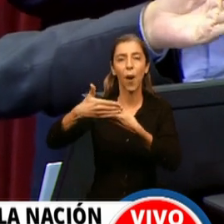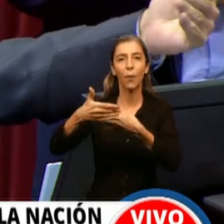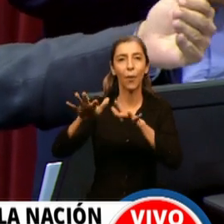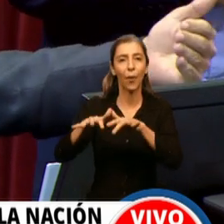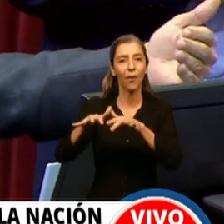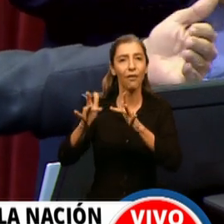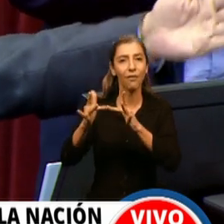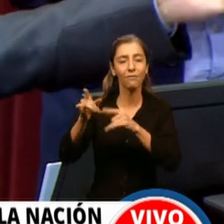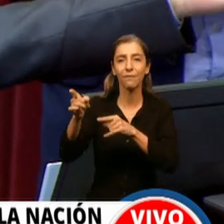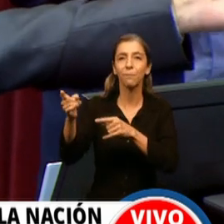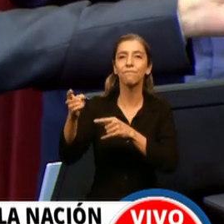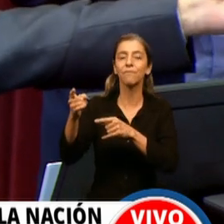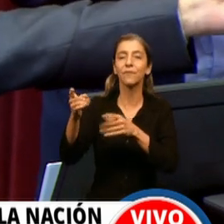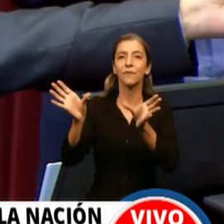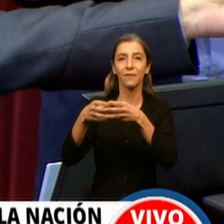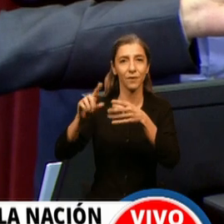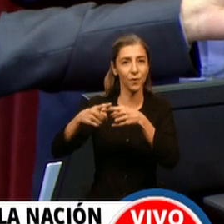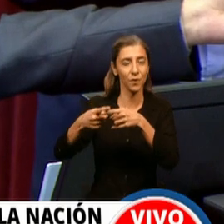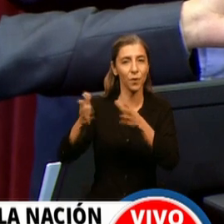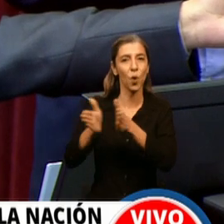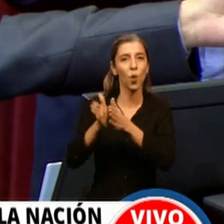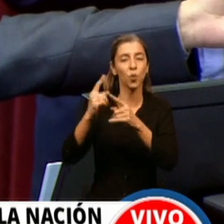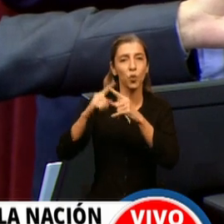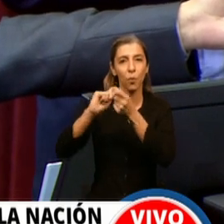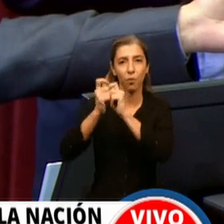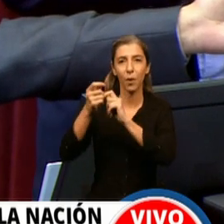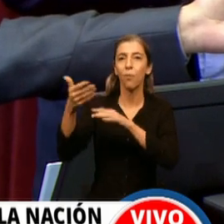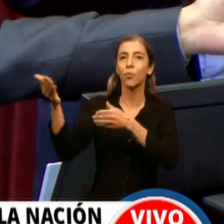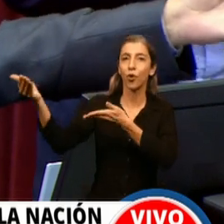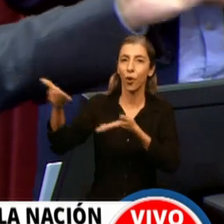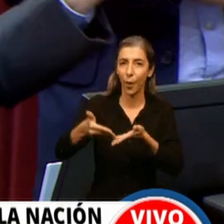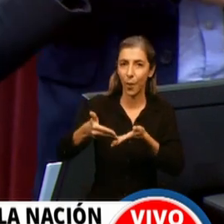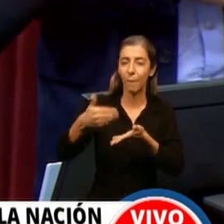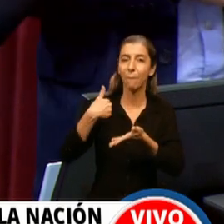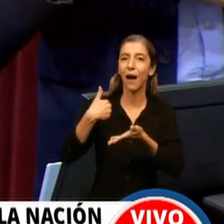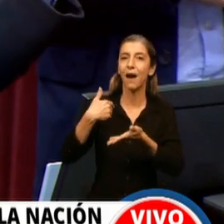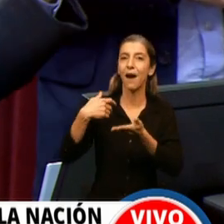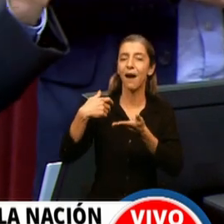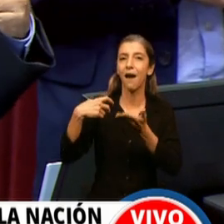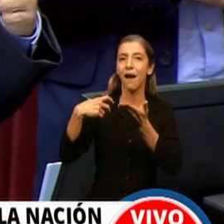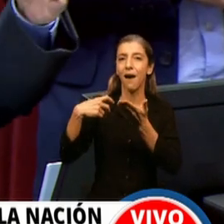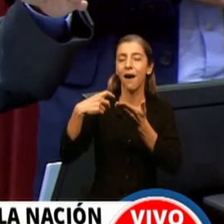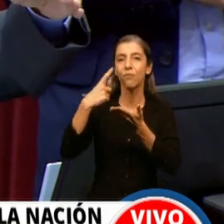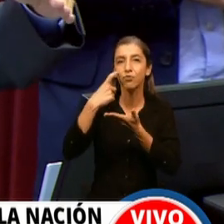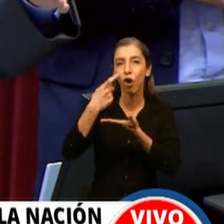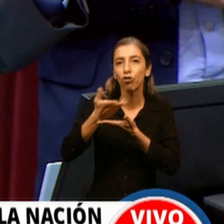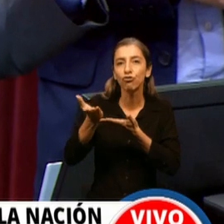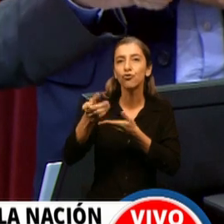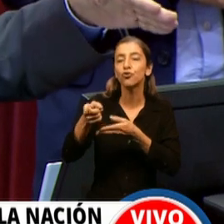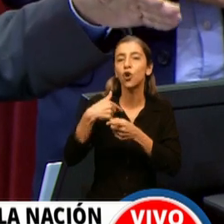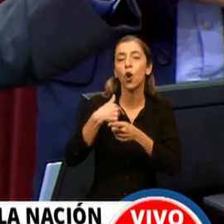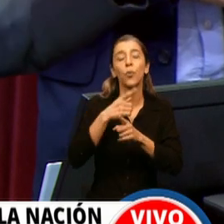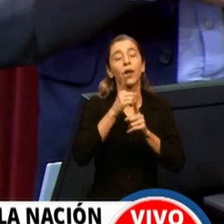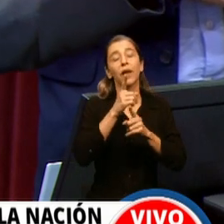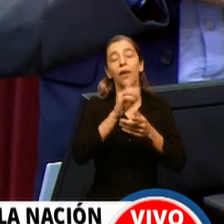por el cambio que se acerque para hacer la fiscalización porque el diputado de marchi se acercó a plantearme que